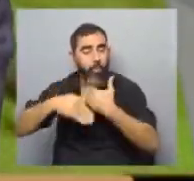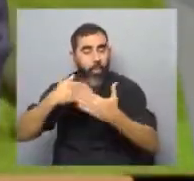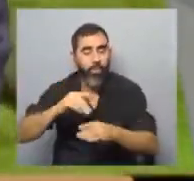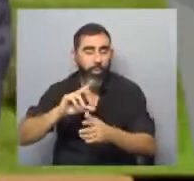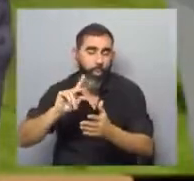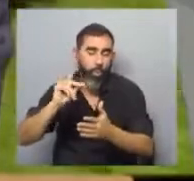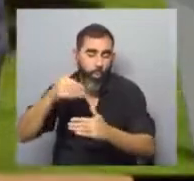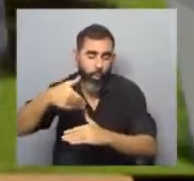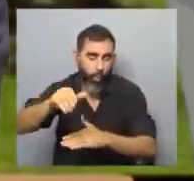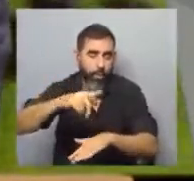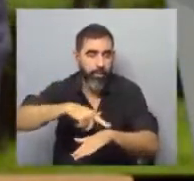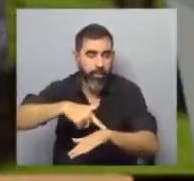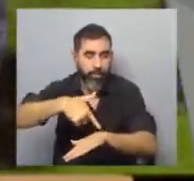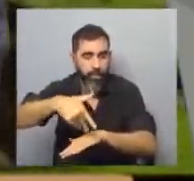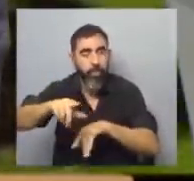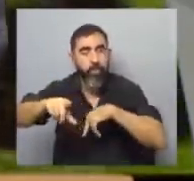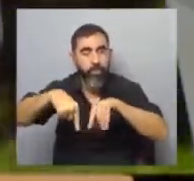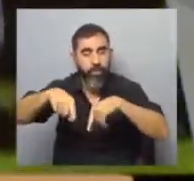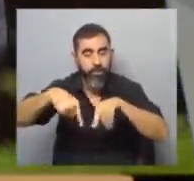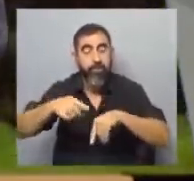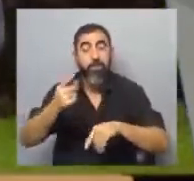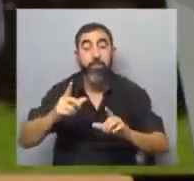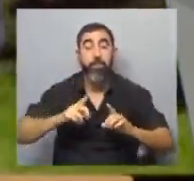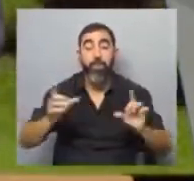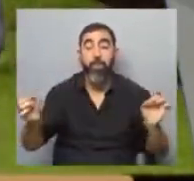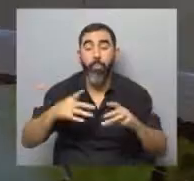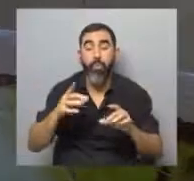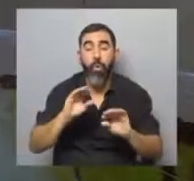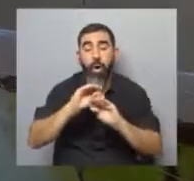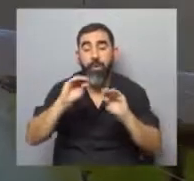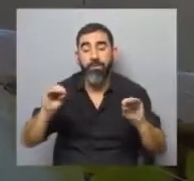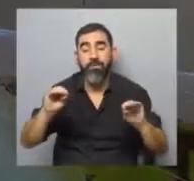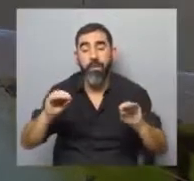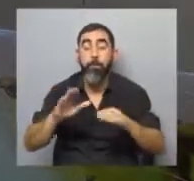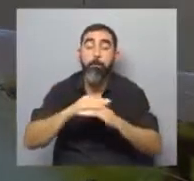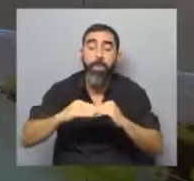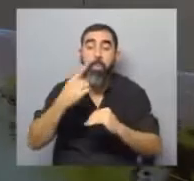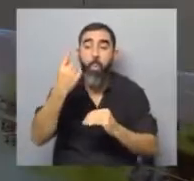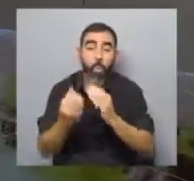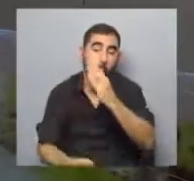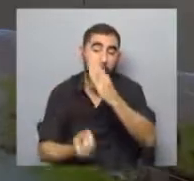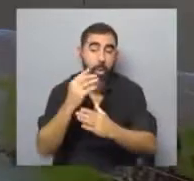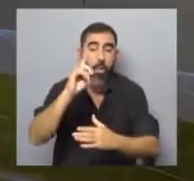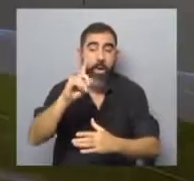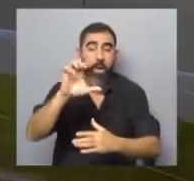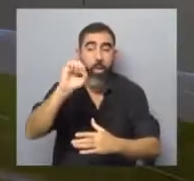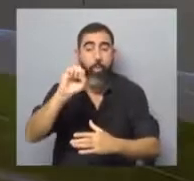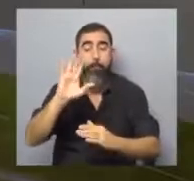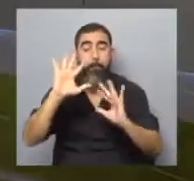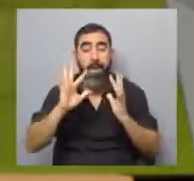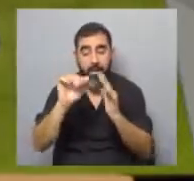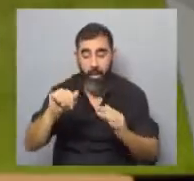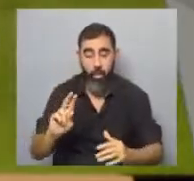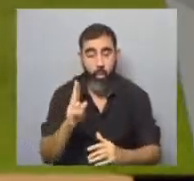su burocracia, su tiempo, sus trámites, pero esperemos que pronto estemos anunciando al menos un nuevo Geoparque Mundial UNESCO para